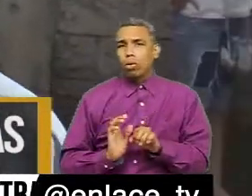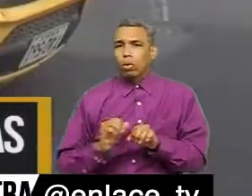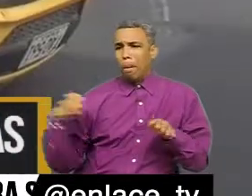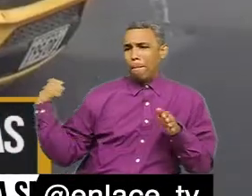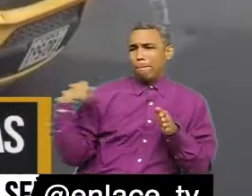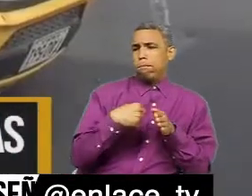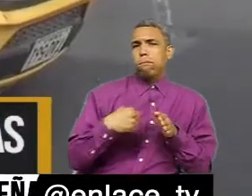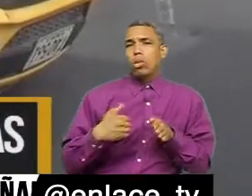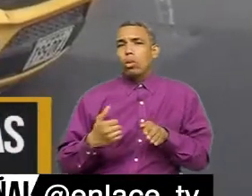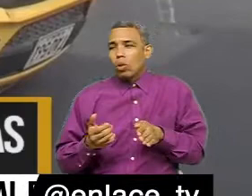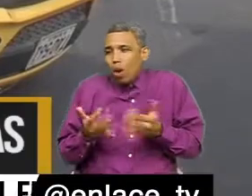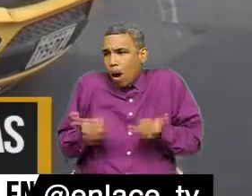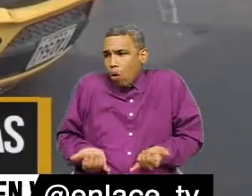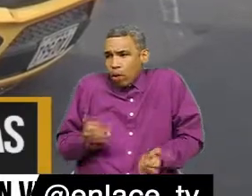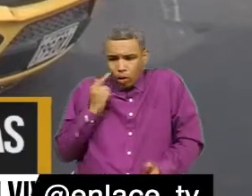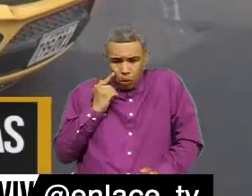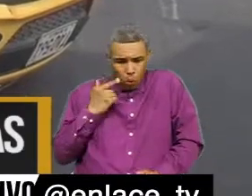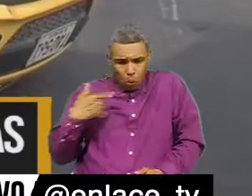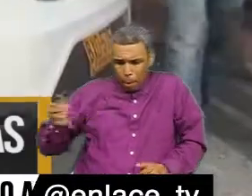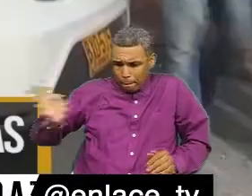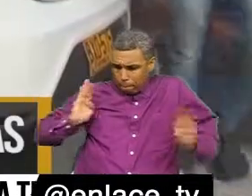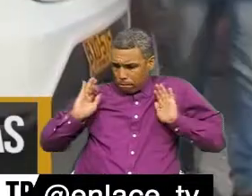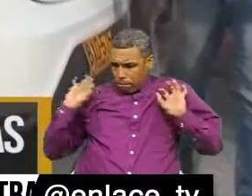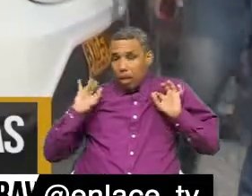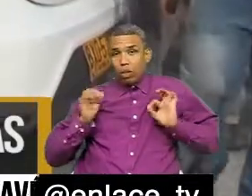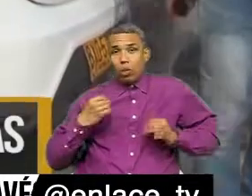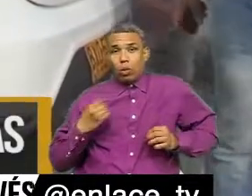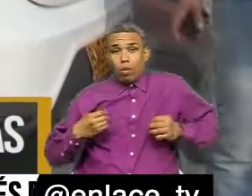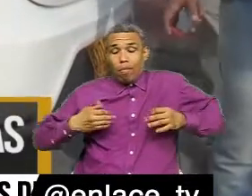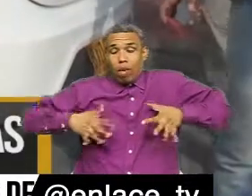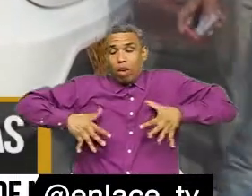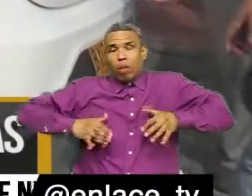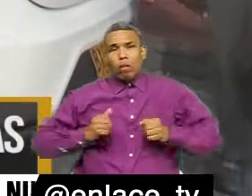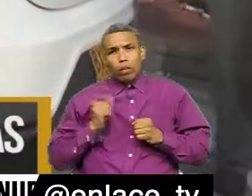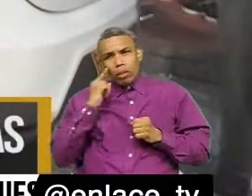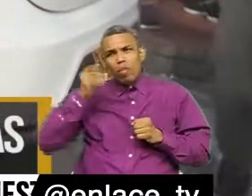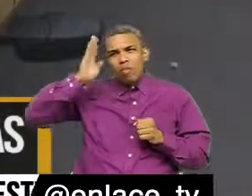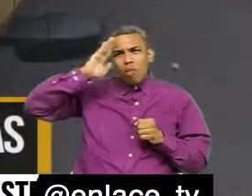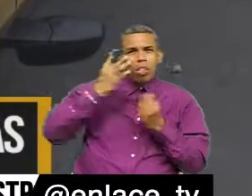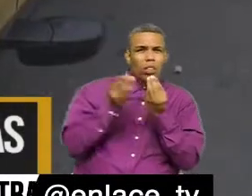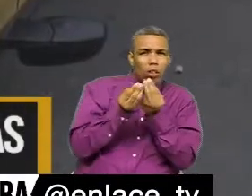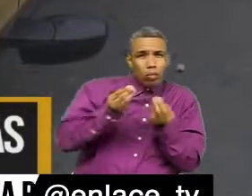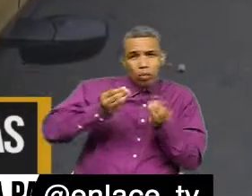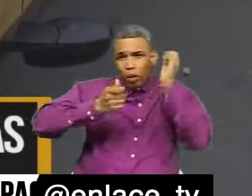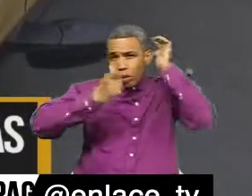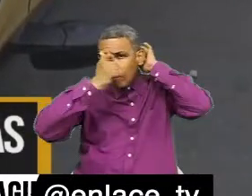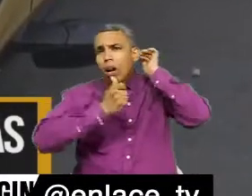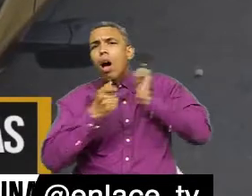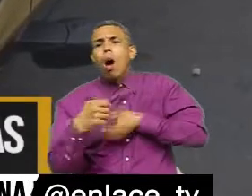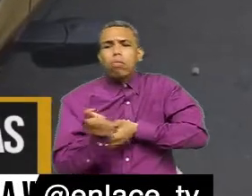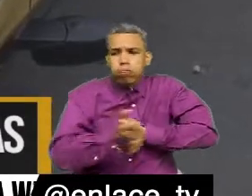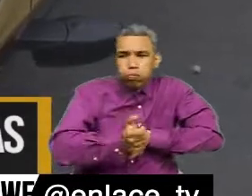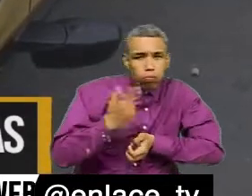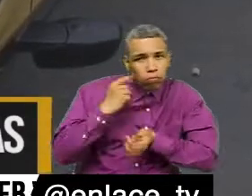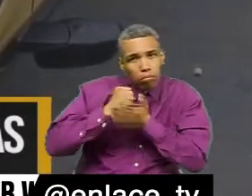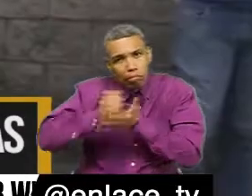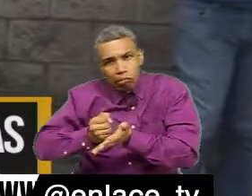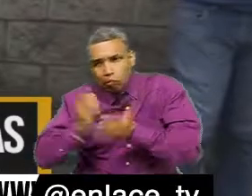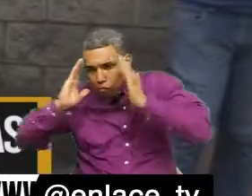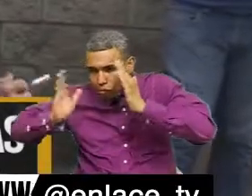nervioso. Miembros del Cuerpo de Bomberos Voluntarios, autoridades de tránsito y de policía hicieron presencia inmediata para atender el caso que alteró la tranquilidad del lugar. Una